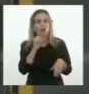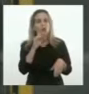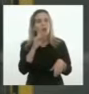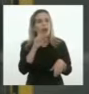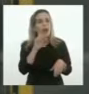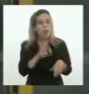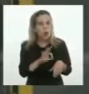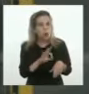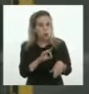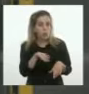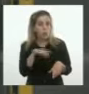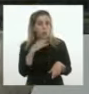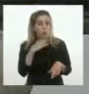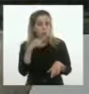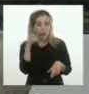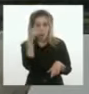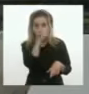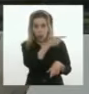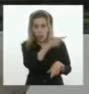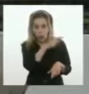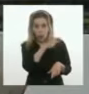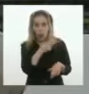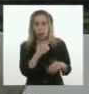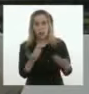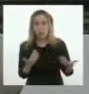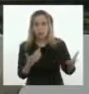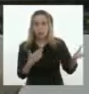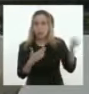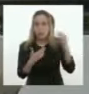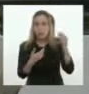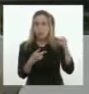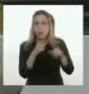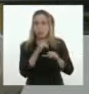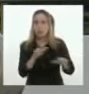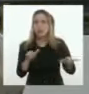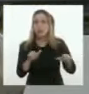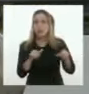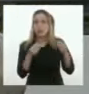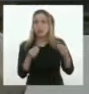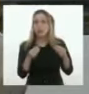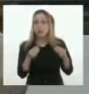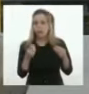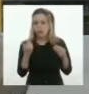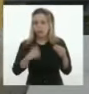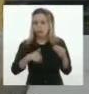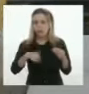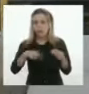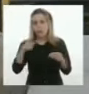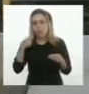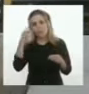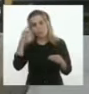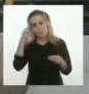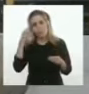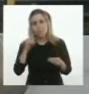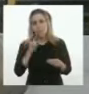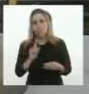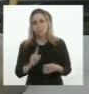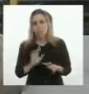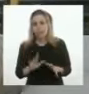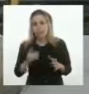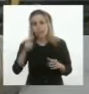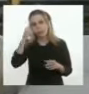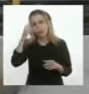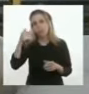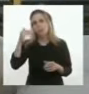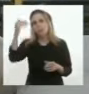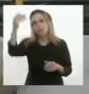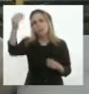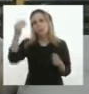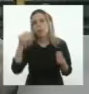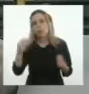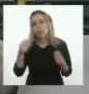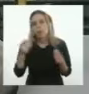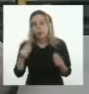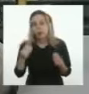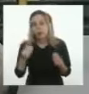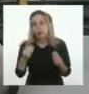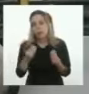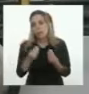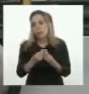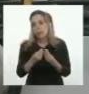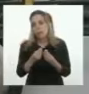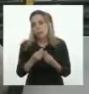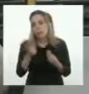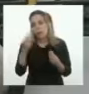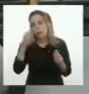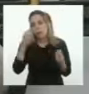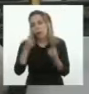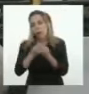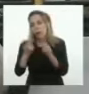mexico como la argentina veía en riesgo su futuro por los compromisos insólitos